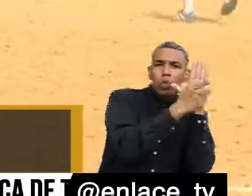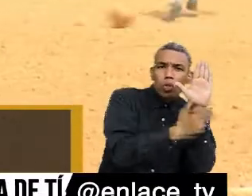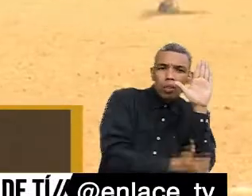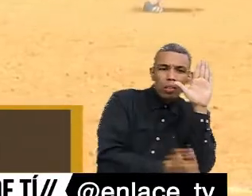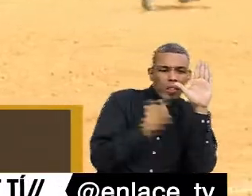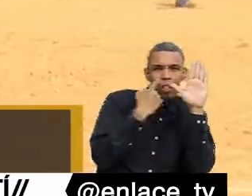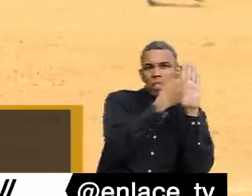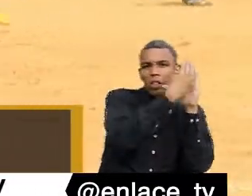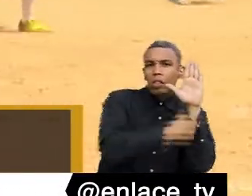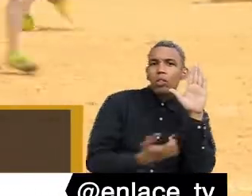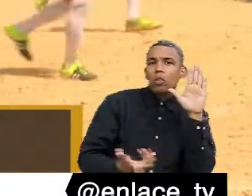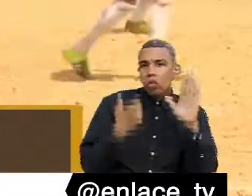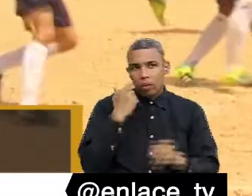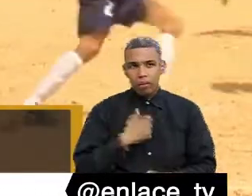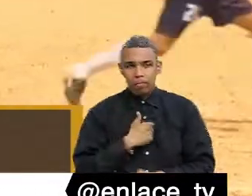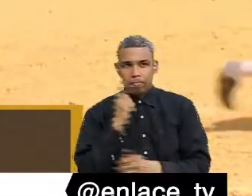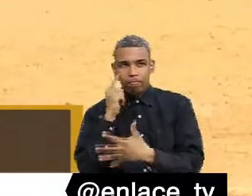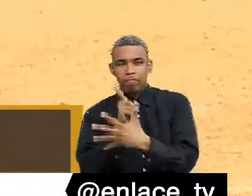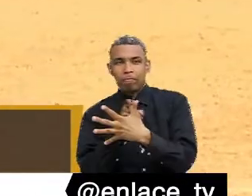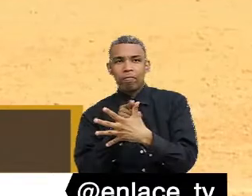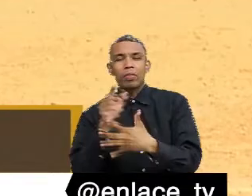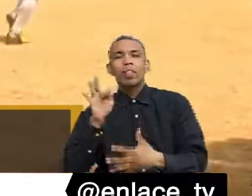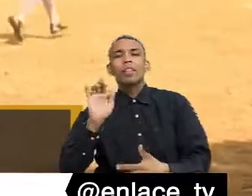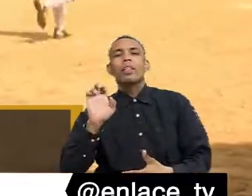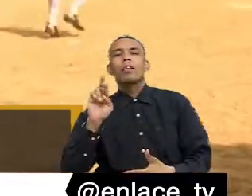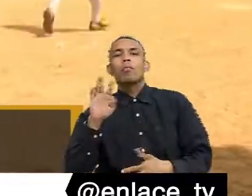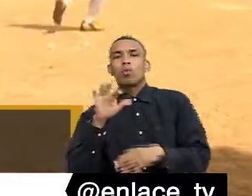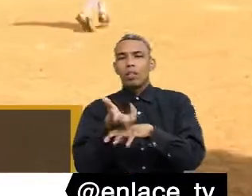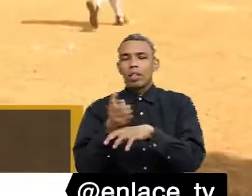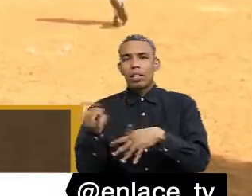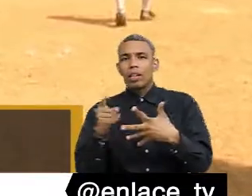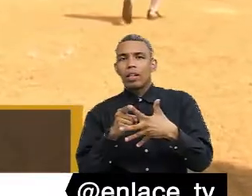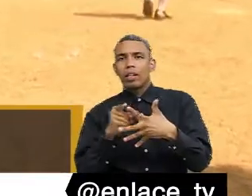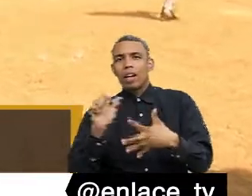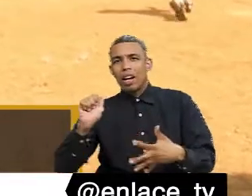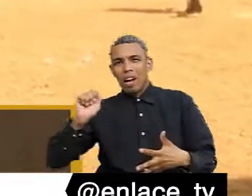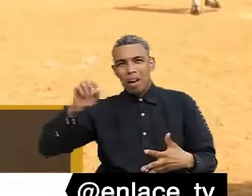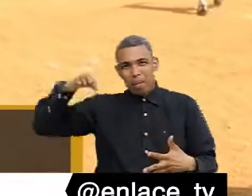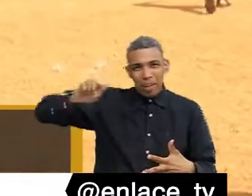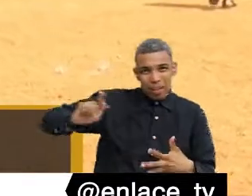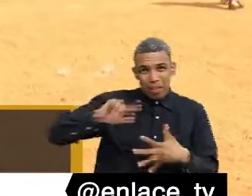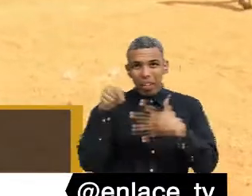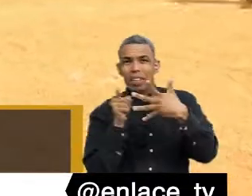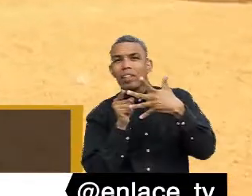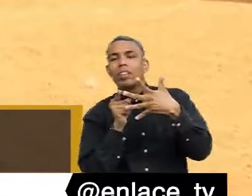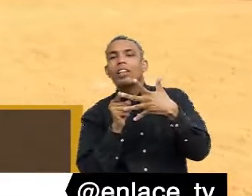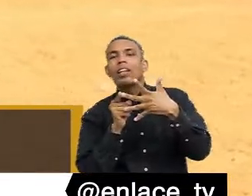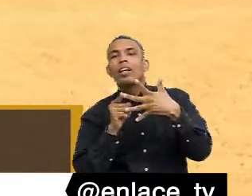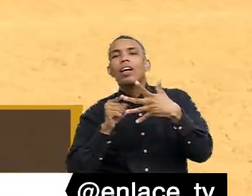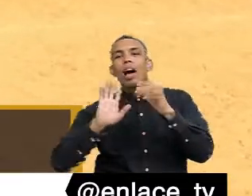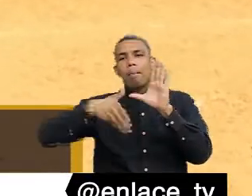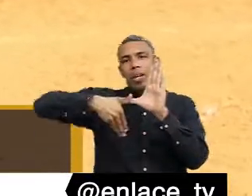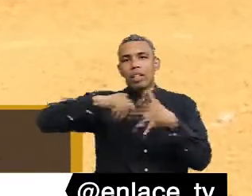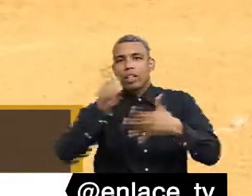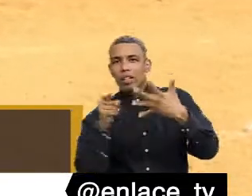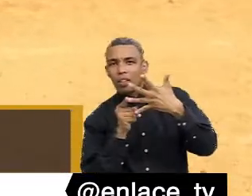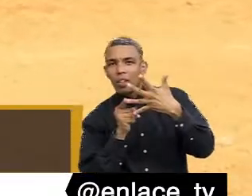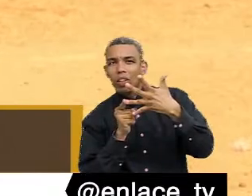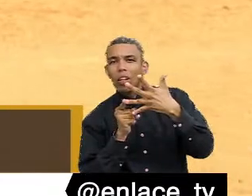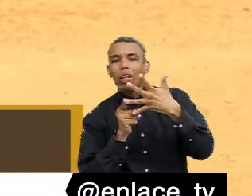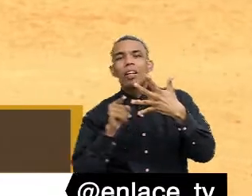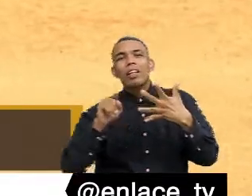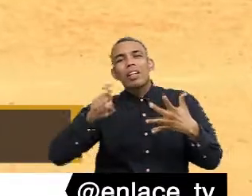como para darío echeverri en el primer puesto termo galán segundo puesto para up el tercer puesto las américas cuarto puesto para